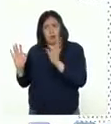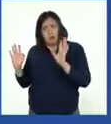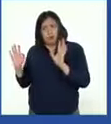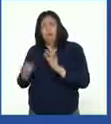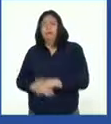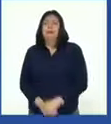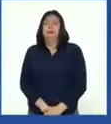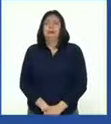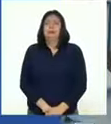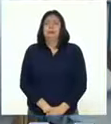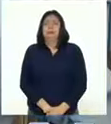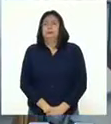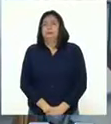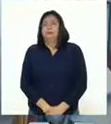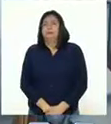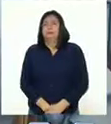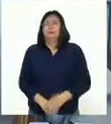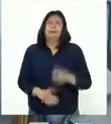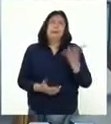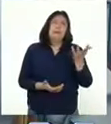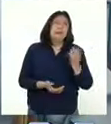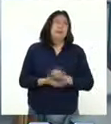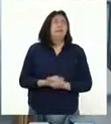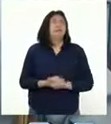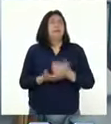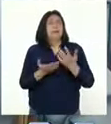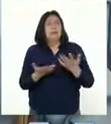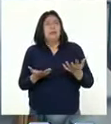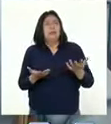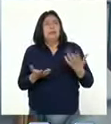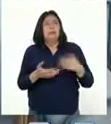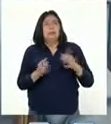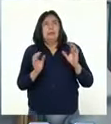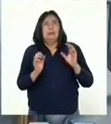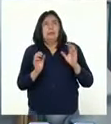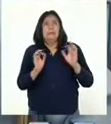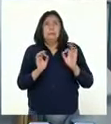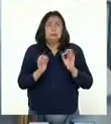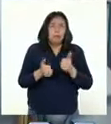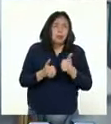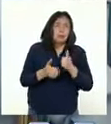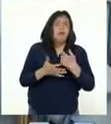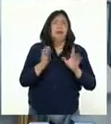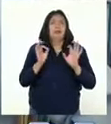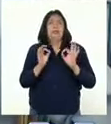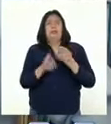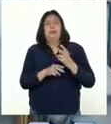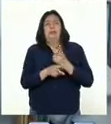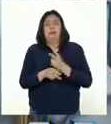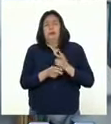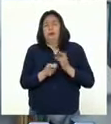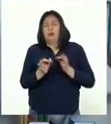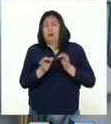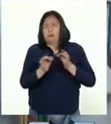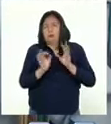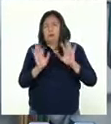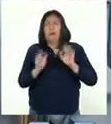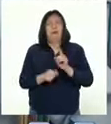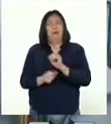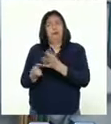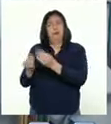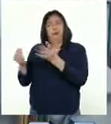alguno? ¿Qué casos exitosos de gestión de riesgos existen? En realidad no son tanto